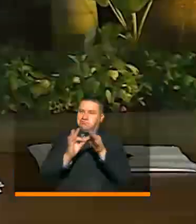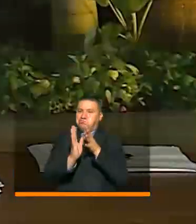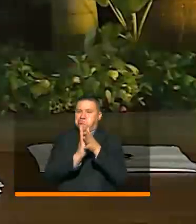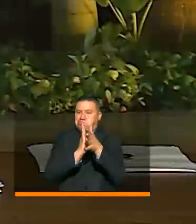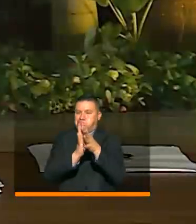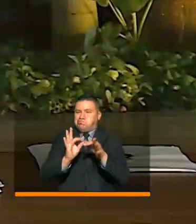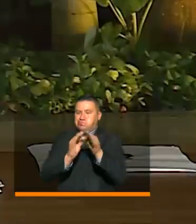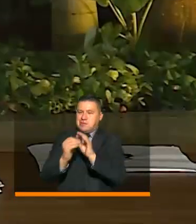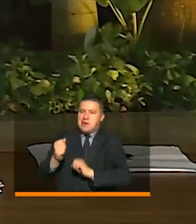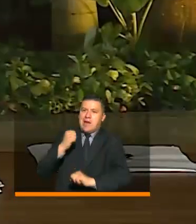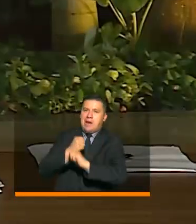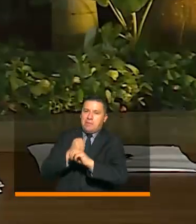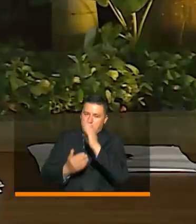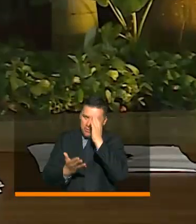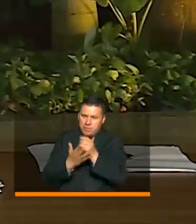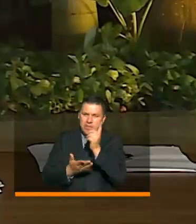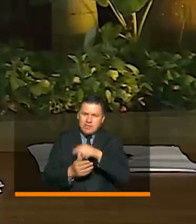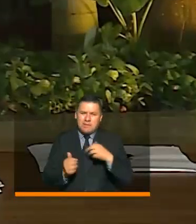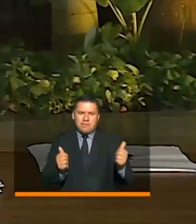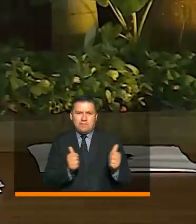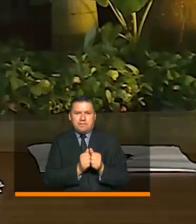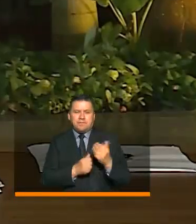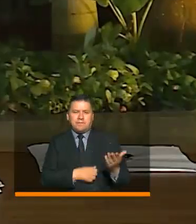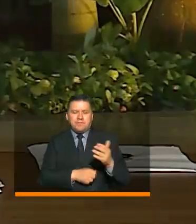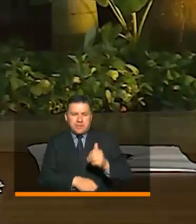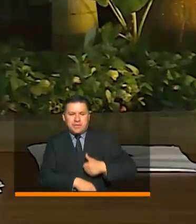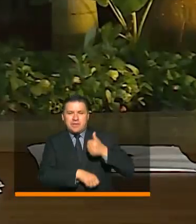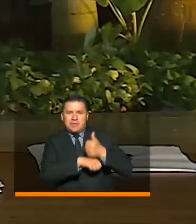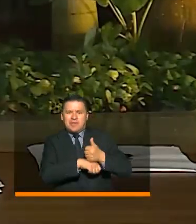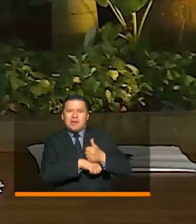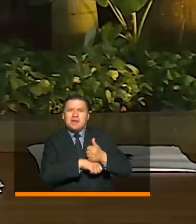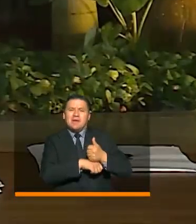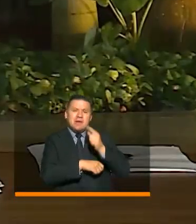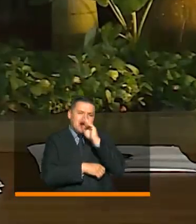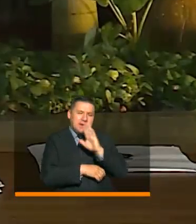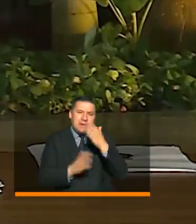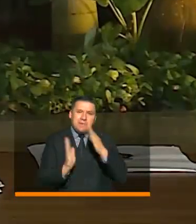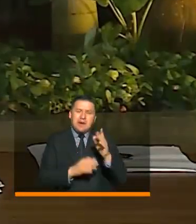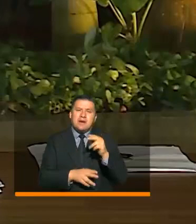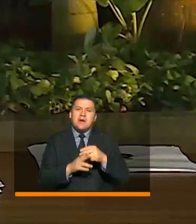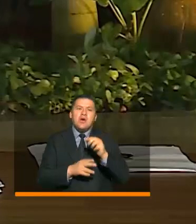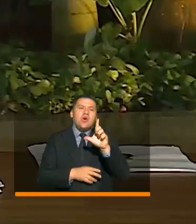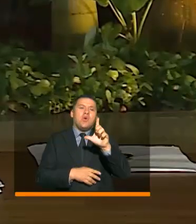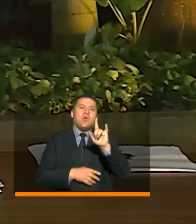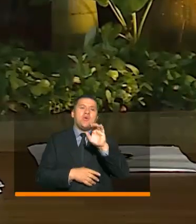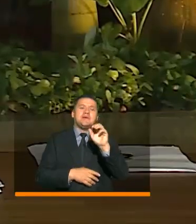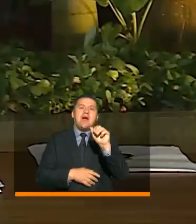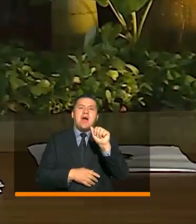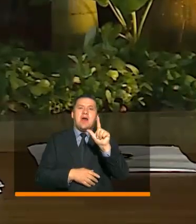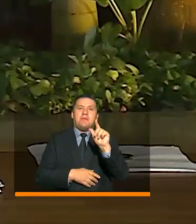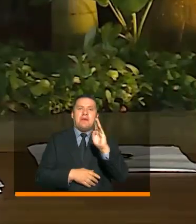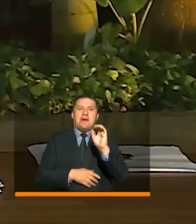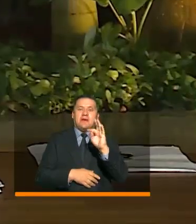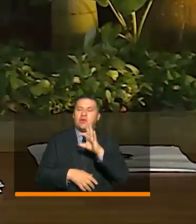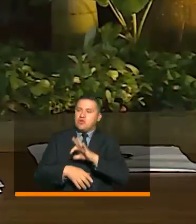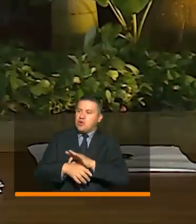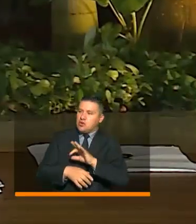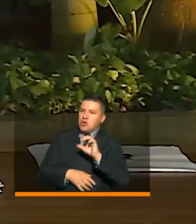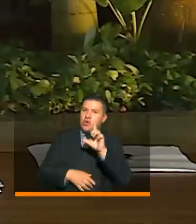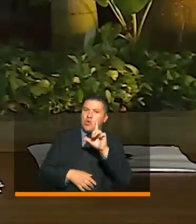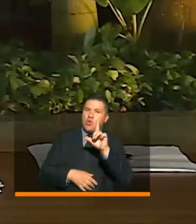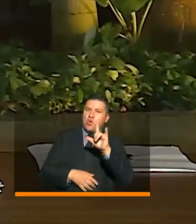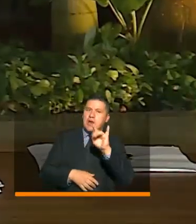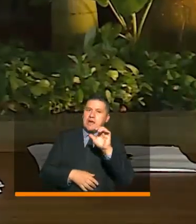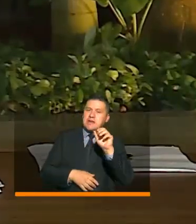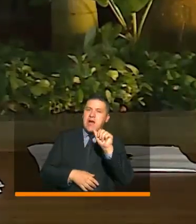importante aporte. Y también está con nosotros el director del Departamento Nacional de Planeación, Luis Alberto Rodríguez. Doctor Luis Alberto, uno